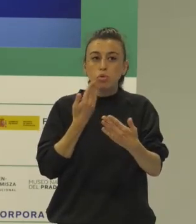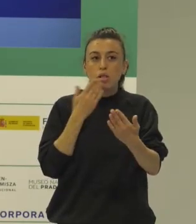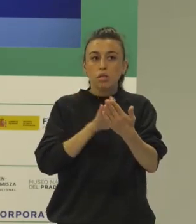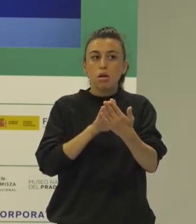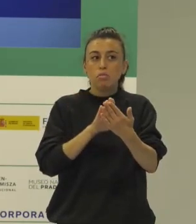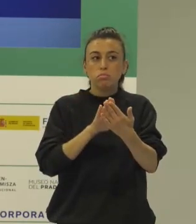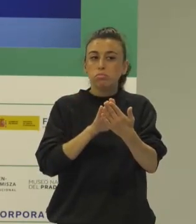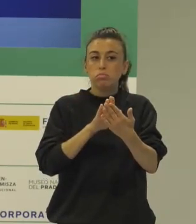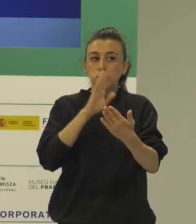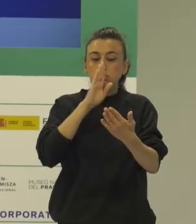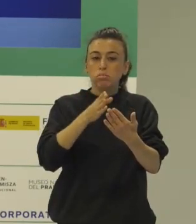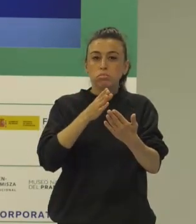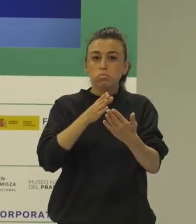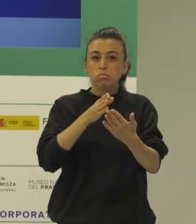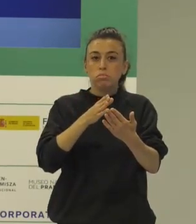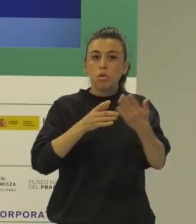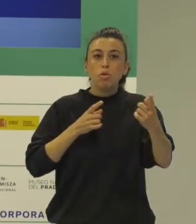periodistas. Y nada, quisimos